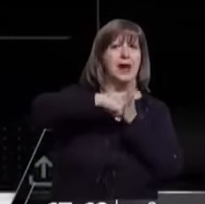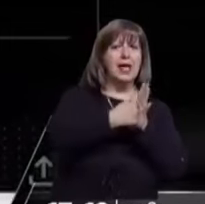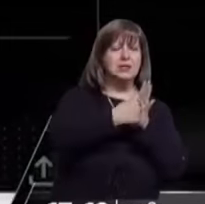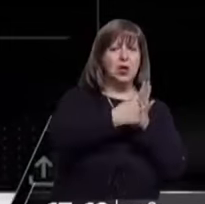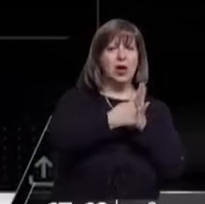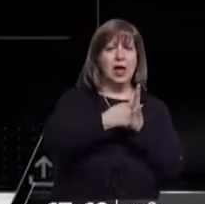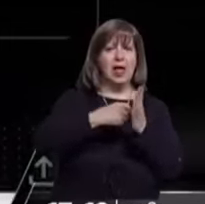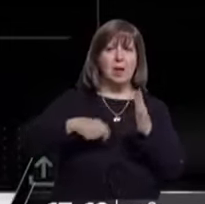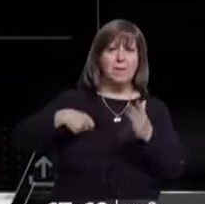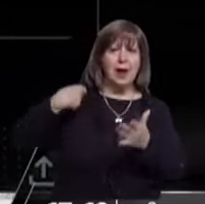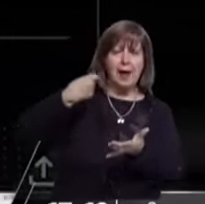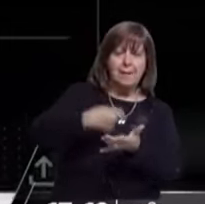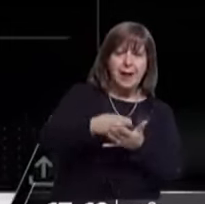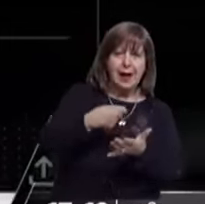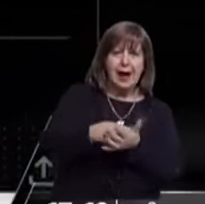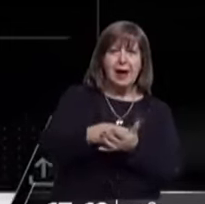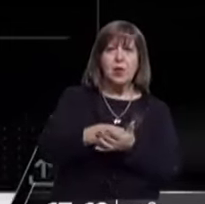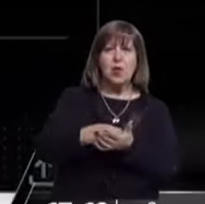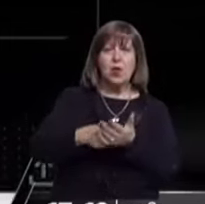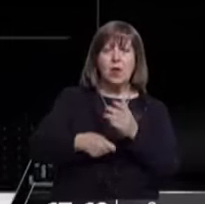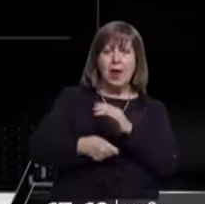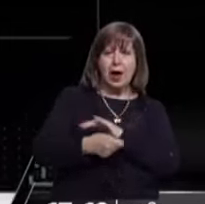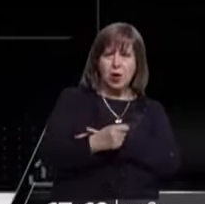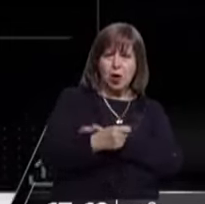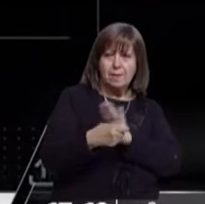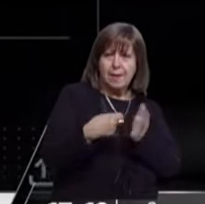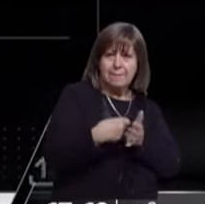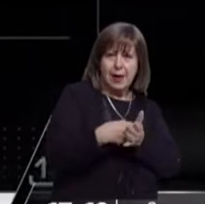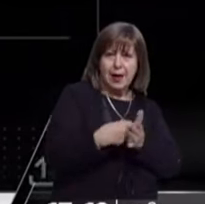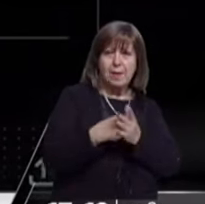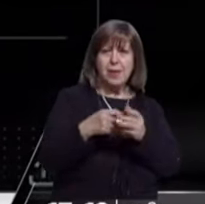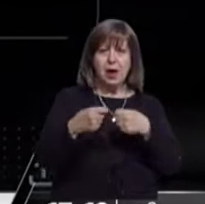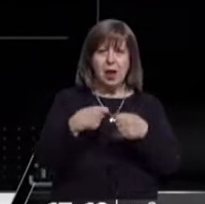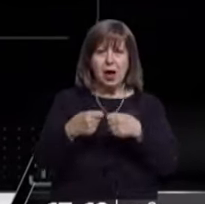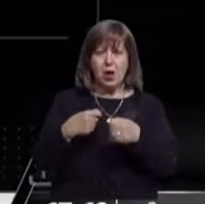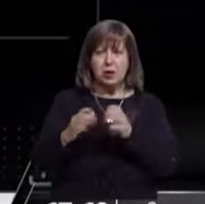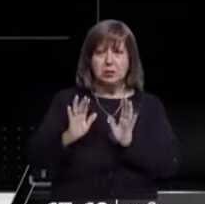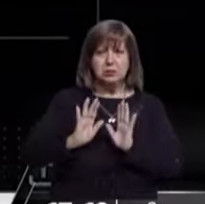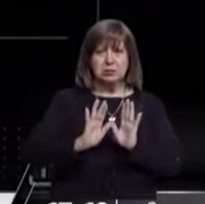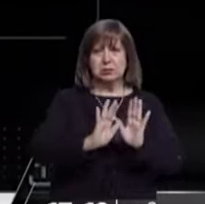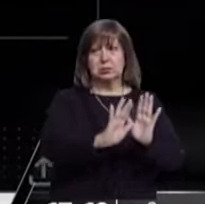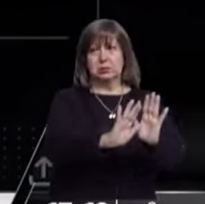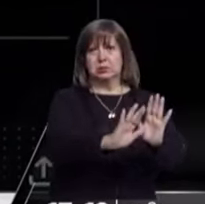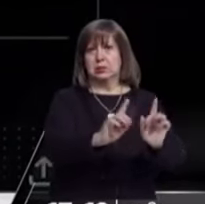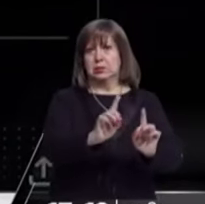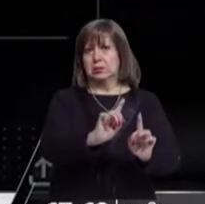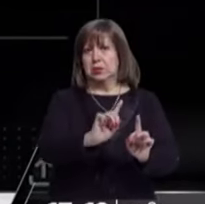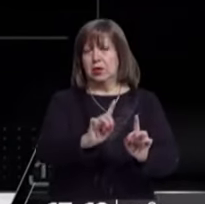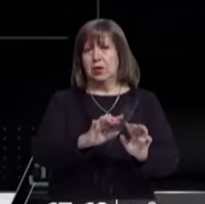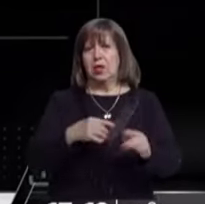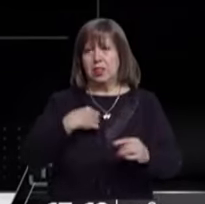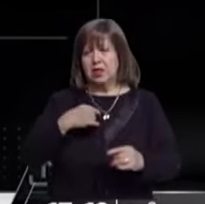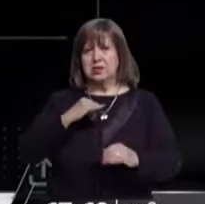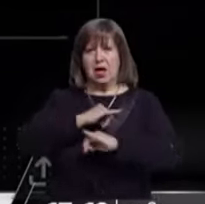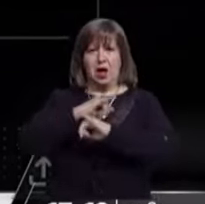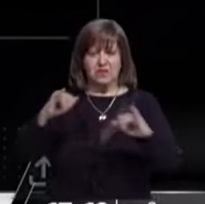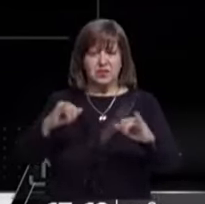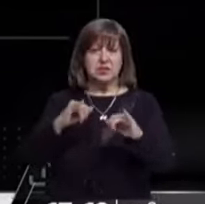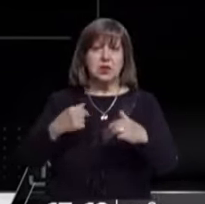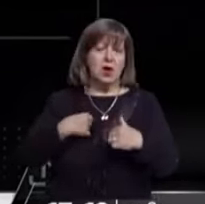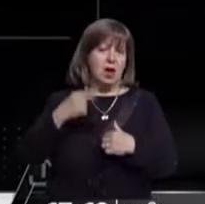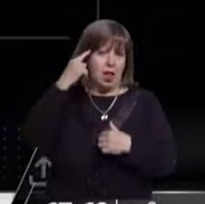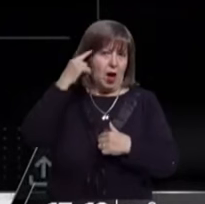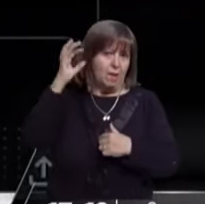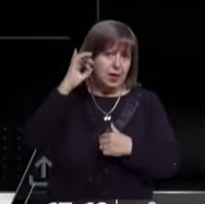una coima, para armar un negocio. Bueno, un hombre que no callaba lo que